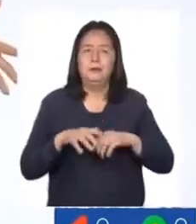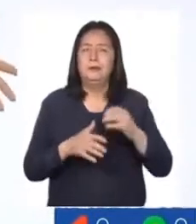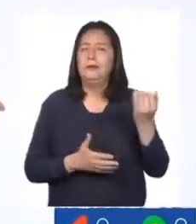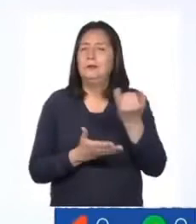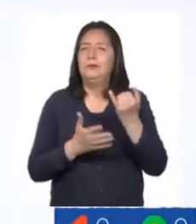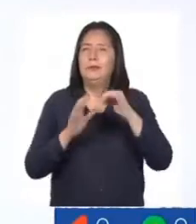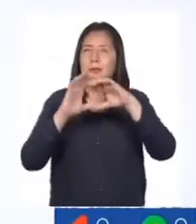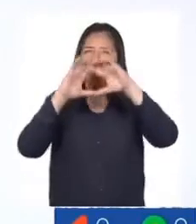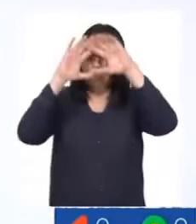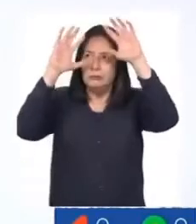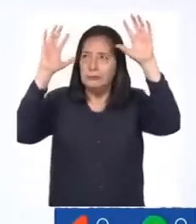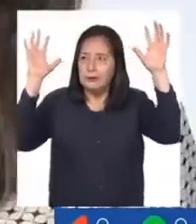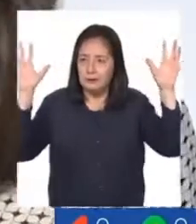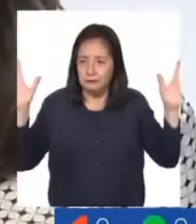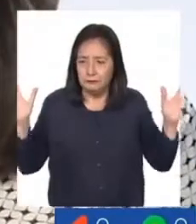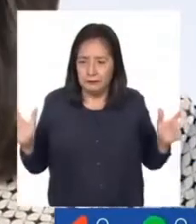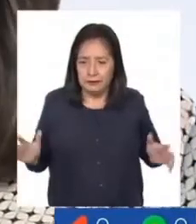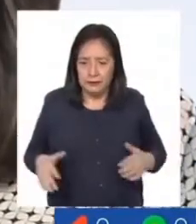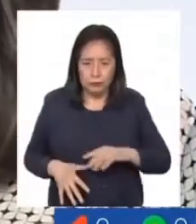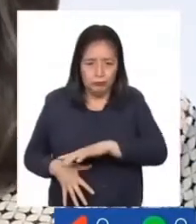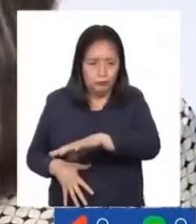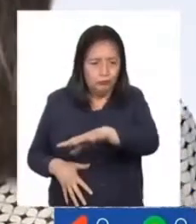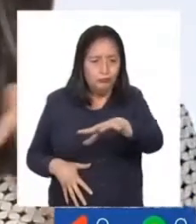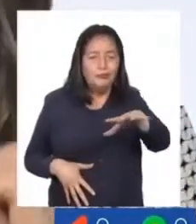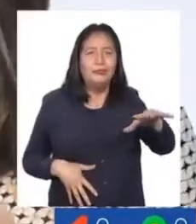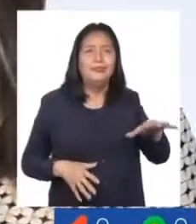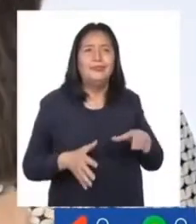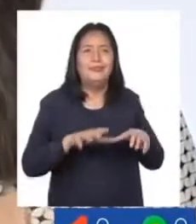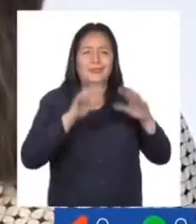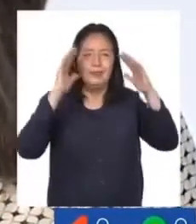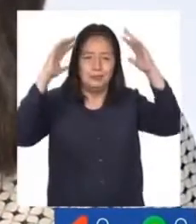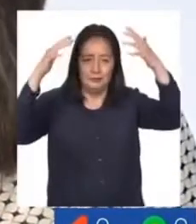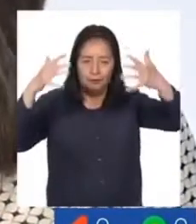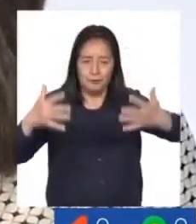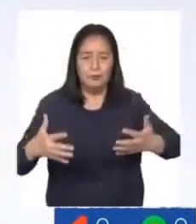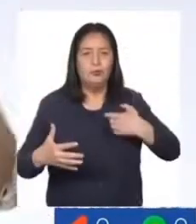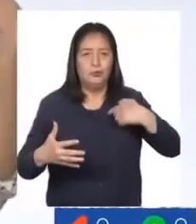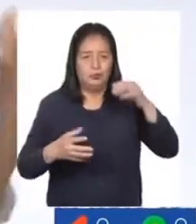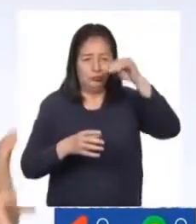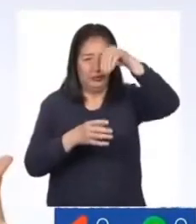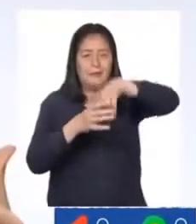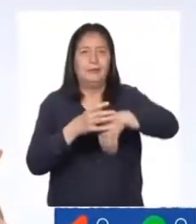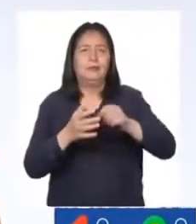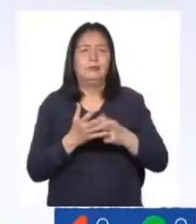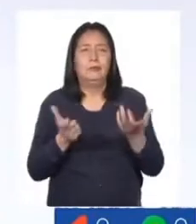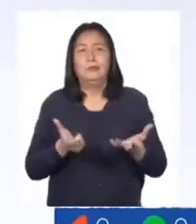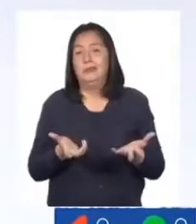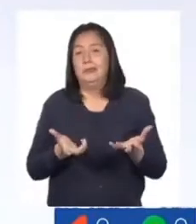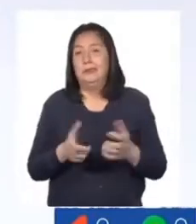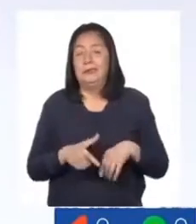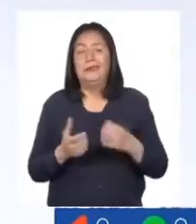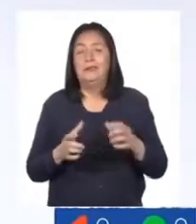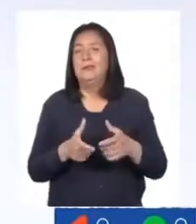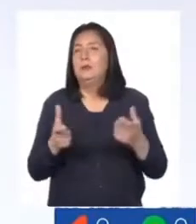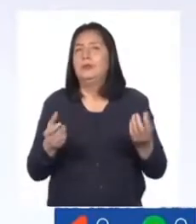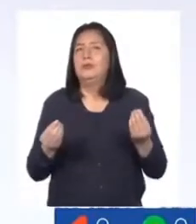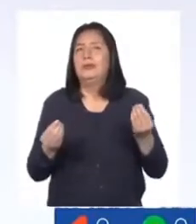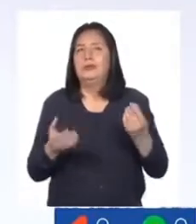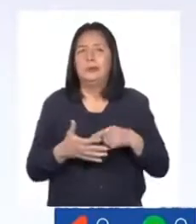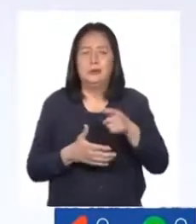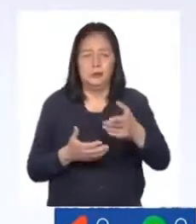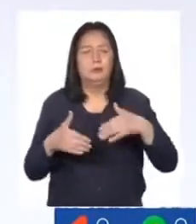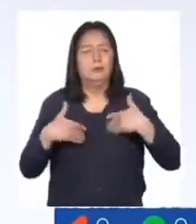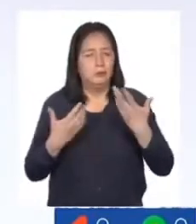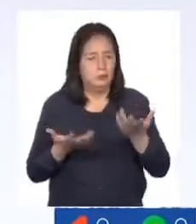dibuja una esfera alrededor nuestro como una burbuja en la que estamos dentro. El tamaño de esta esfera es el espacio